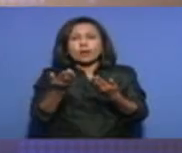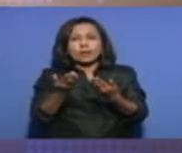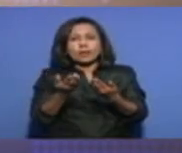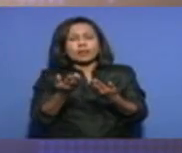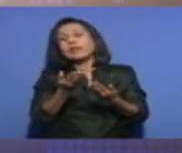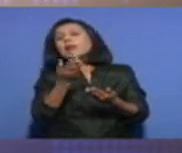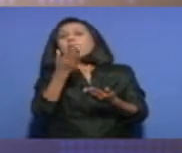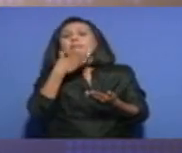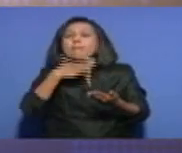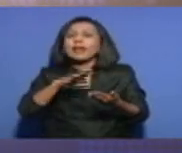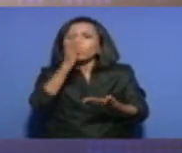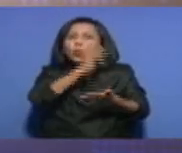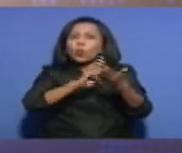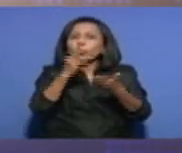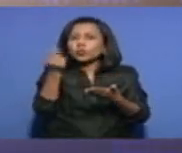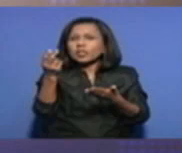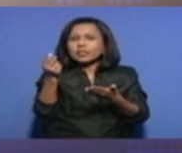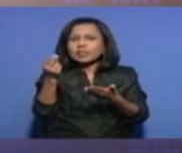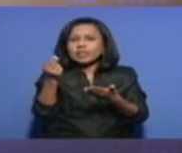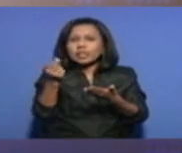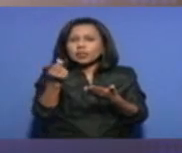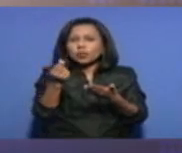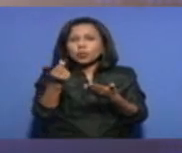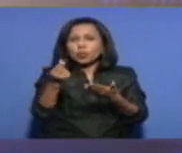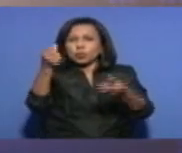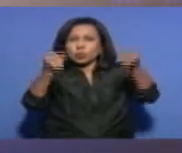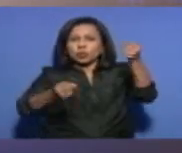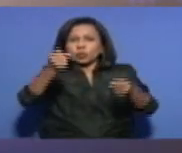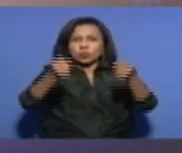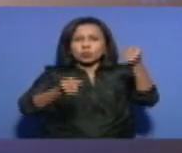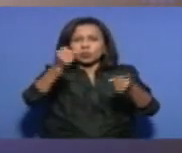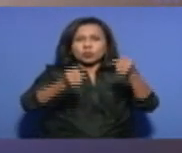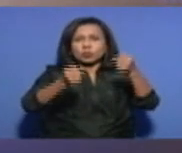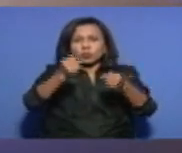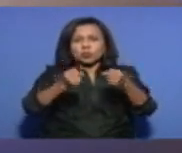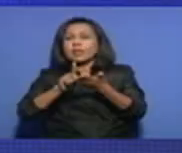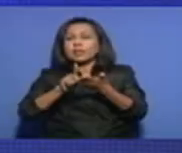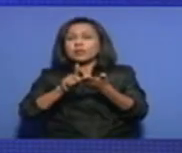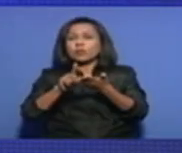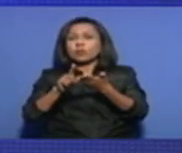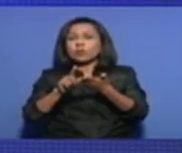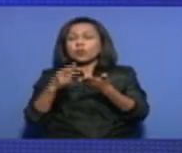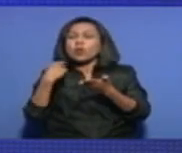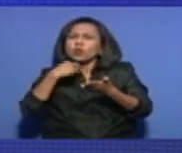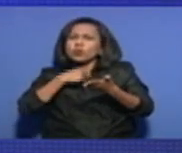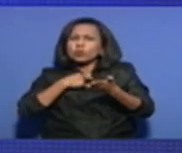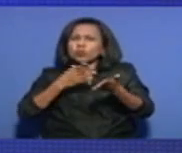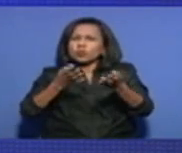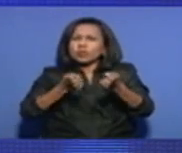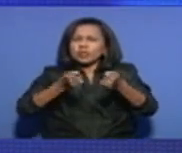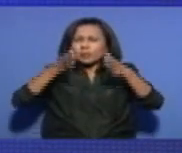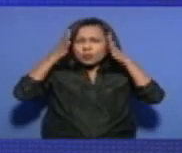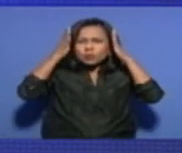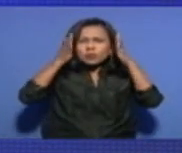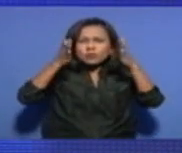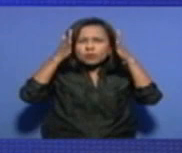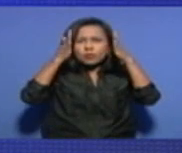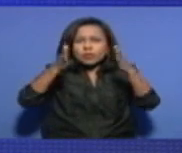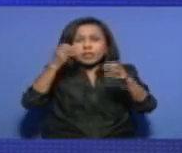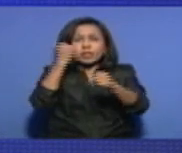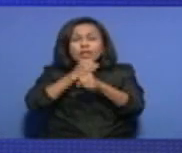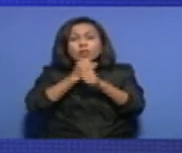de la Autoridad de Aseo y Domiciliario para mejorar el servicio de la recolección de la basura. Con la participación del ingeniero Eladio